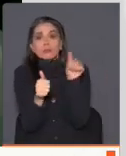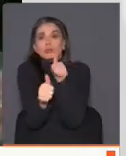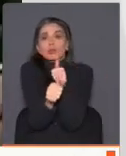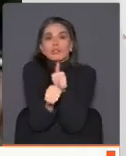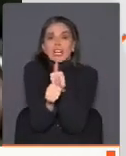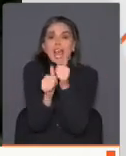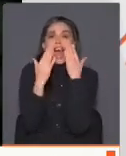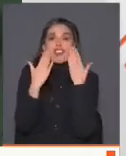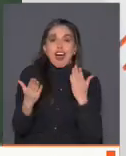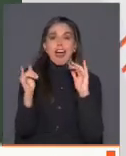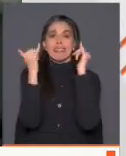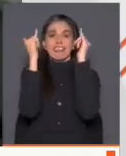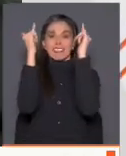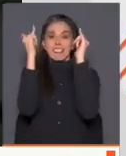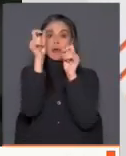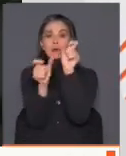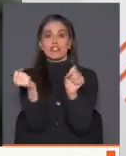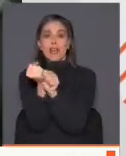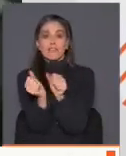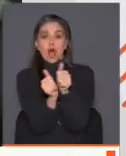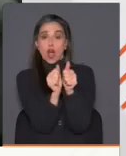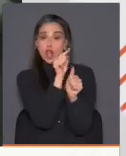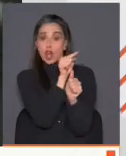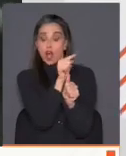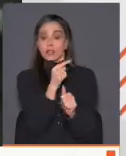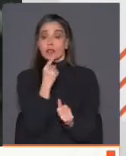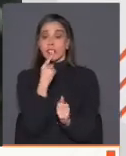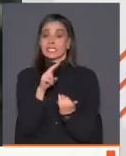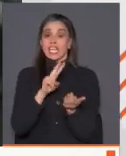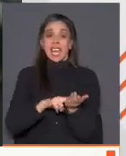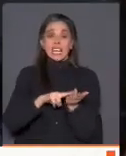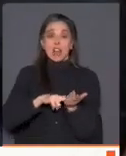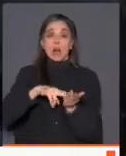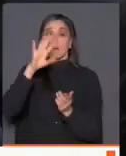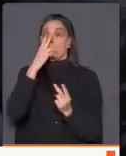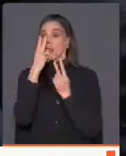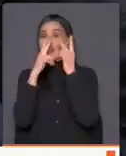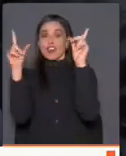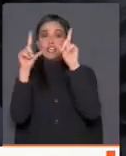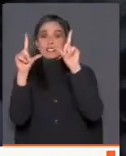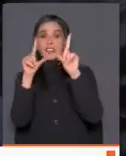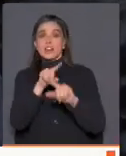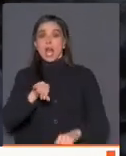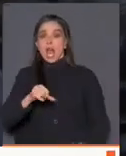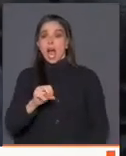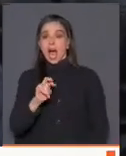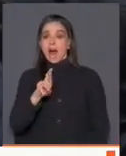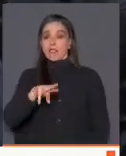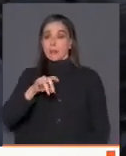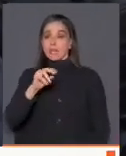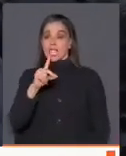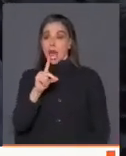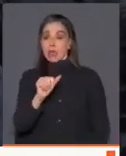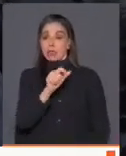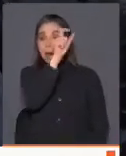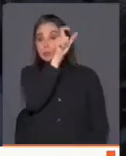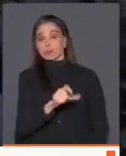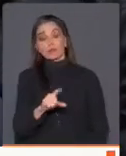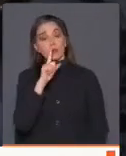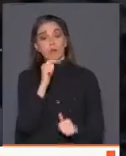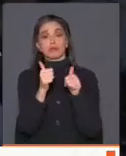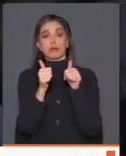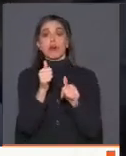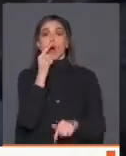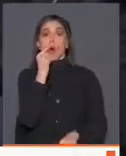tuvieron la oportunidad de trabajar con él dicen que la realidad supera la ficción. Javier Miranda, una persona extraordinaria, un hombre